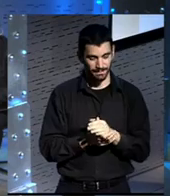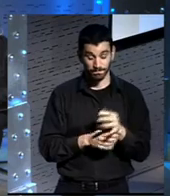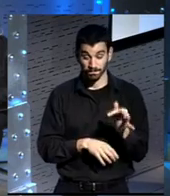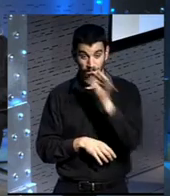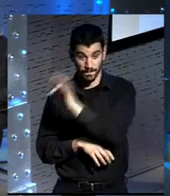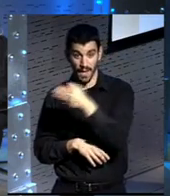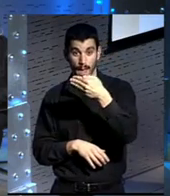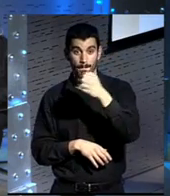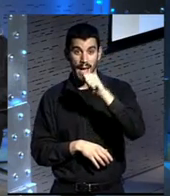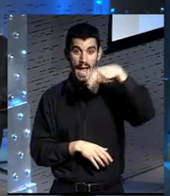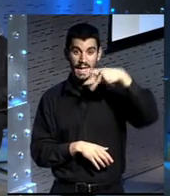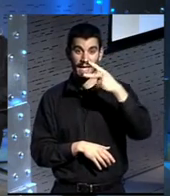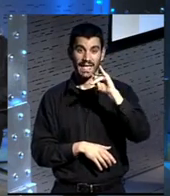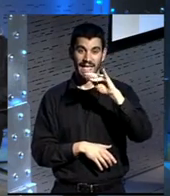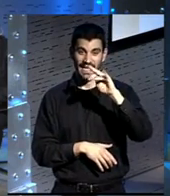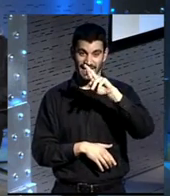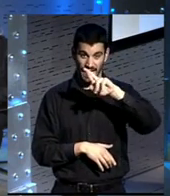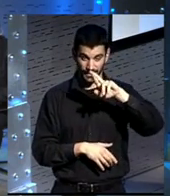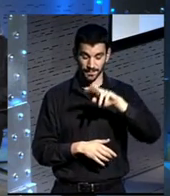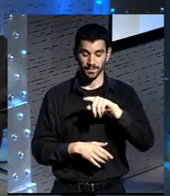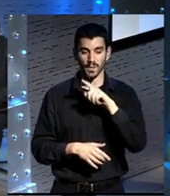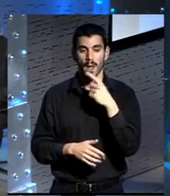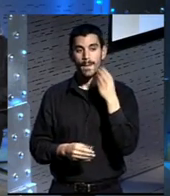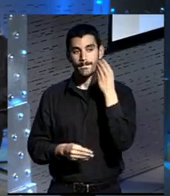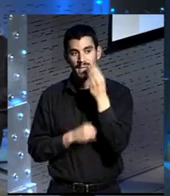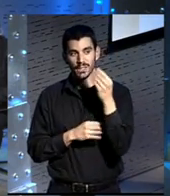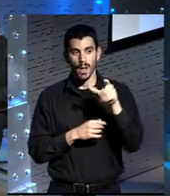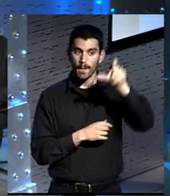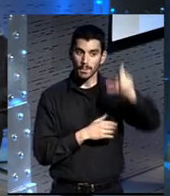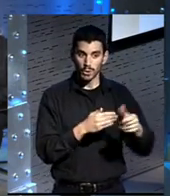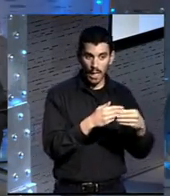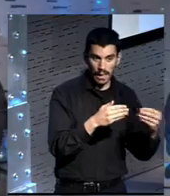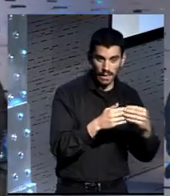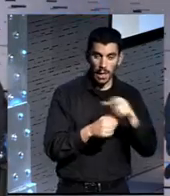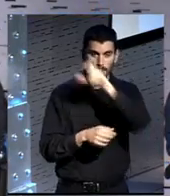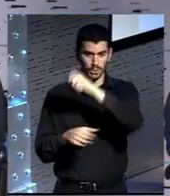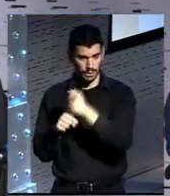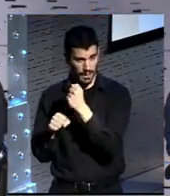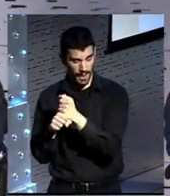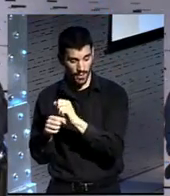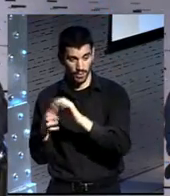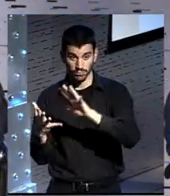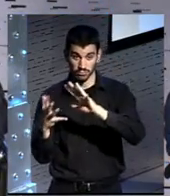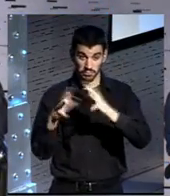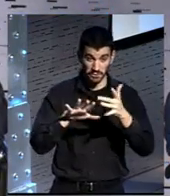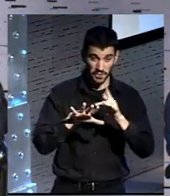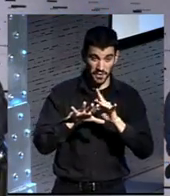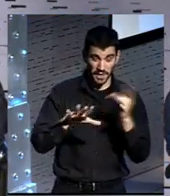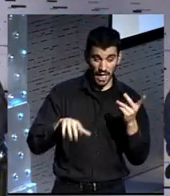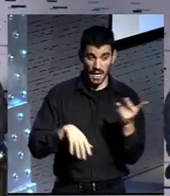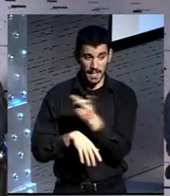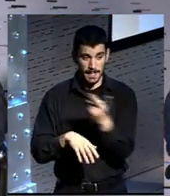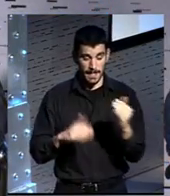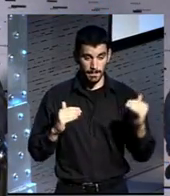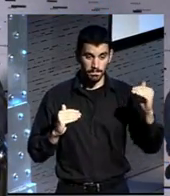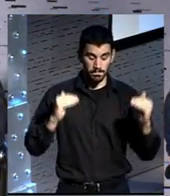empleado, yo no diría que es más difícil o más fácil que el del cliente, sino que es algo diferente. Estaba pensando en ello. La